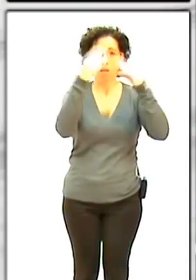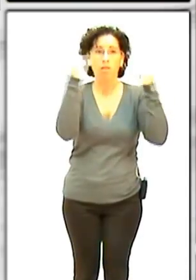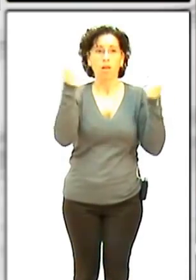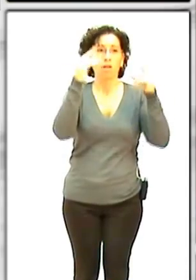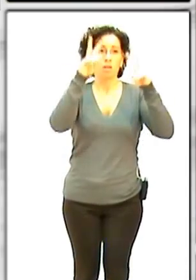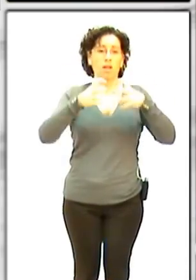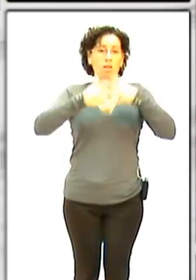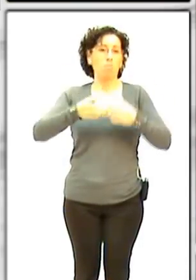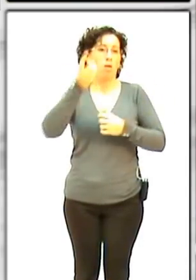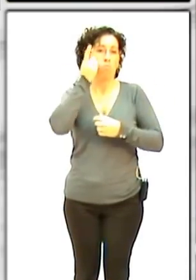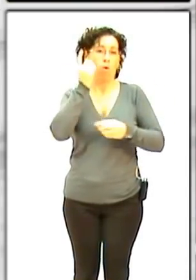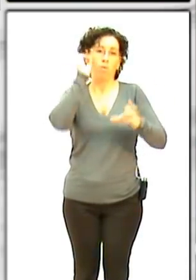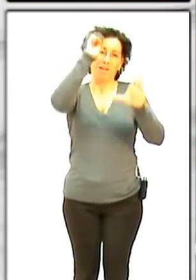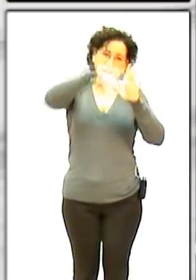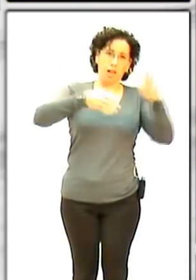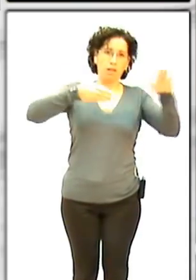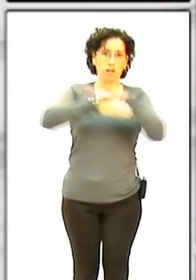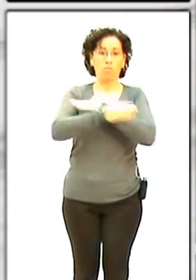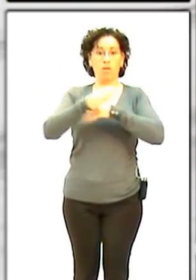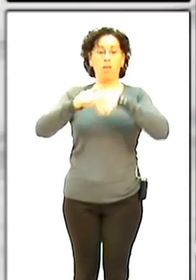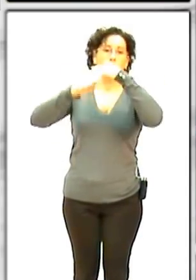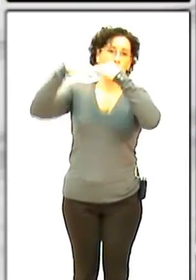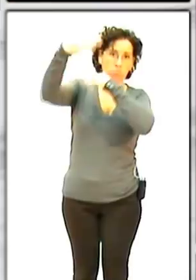de la accesibilidad.